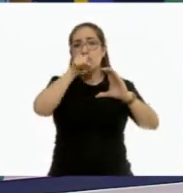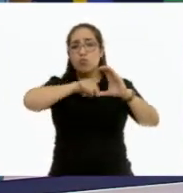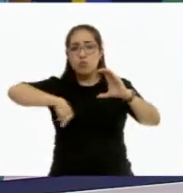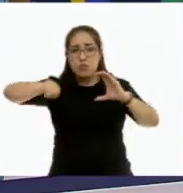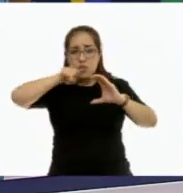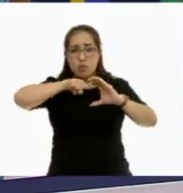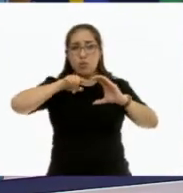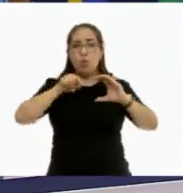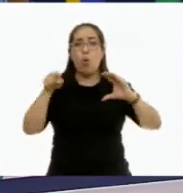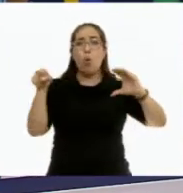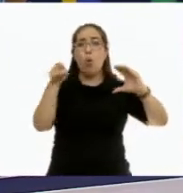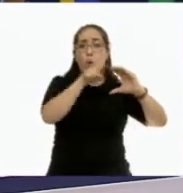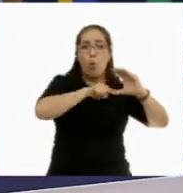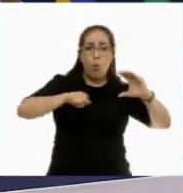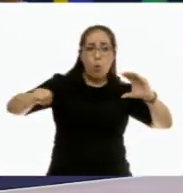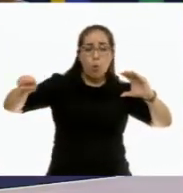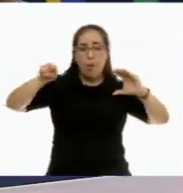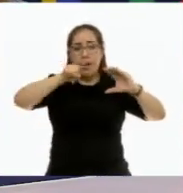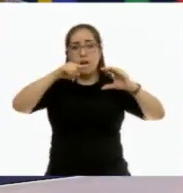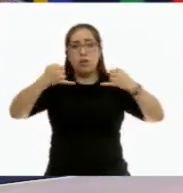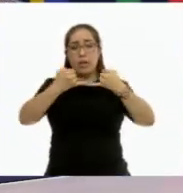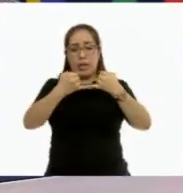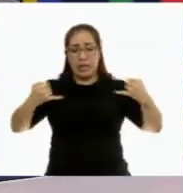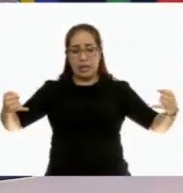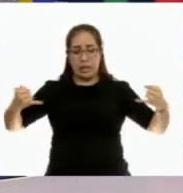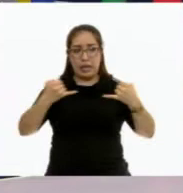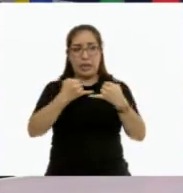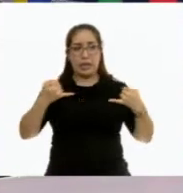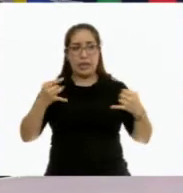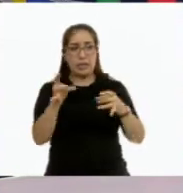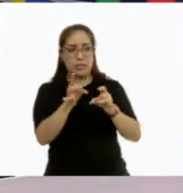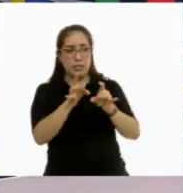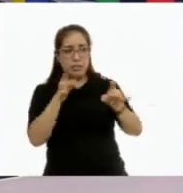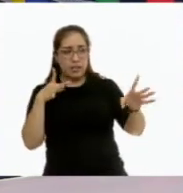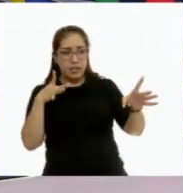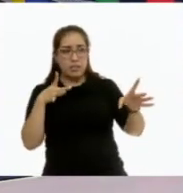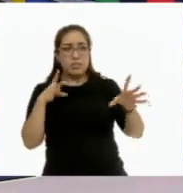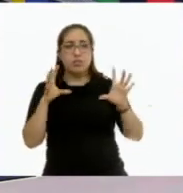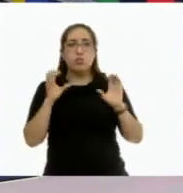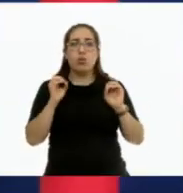círculos, óvalos, líneas, flechas o nubes.